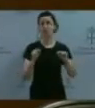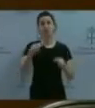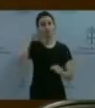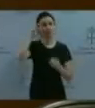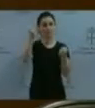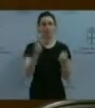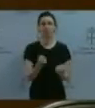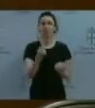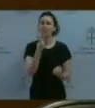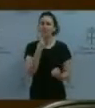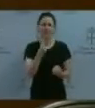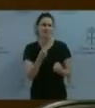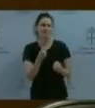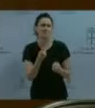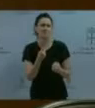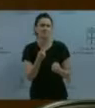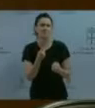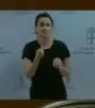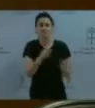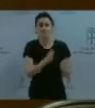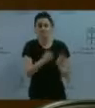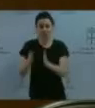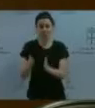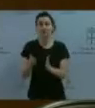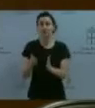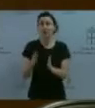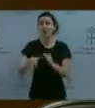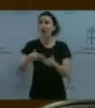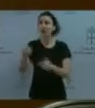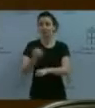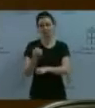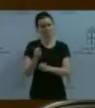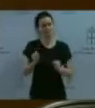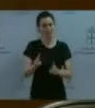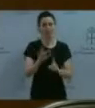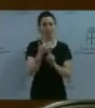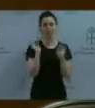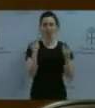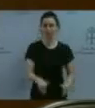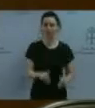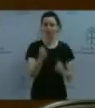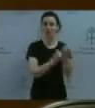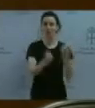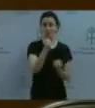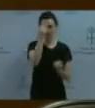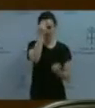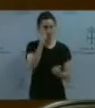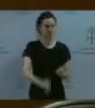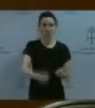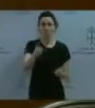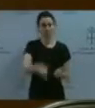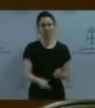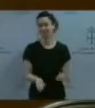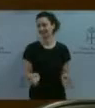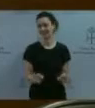trimestre del año. Creemos que es un tema que no debería aprobarse en esta Cámara, y por eso apelo a todos los diputados, que sé que son muchos, que no